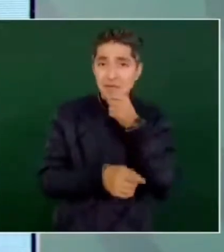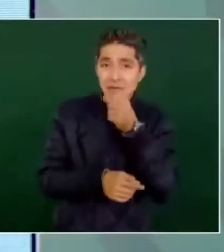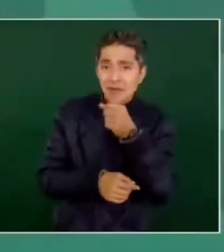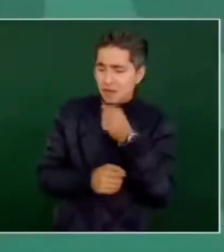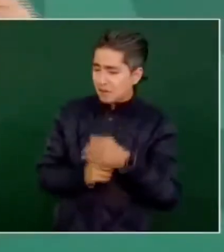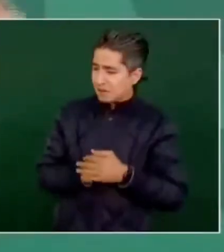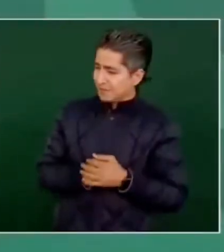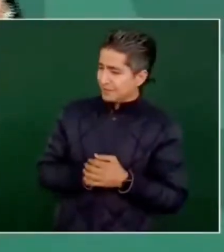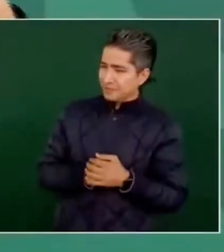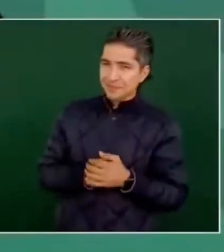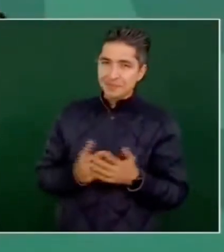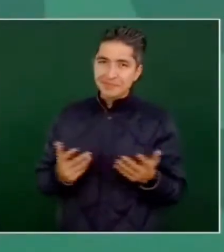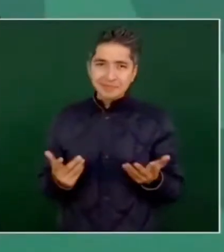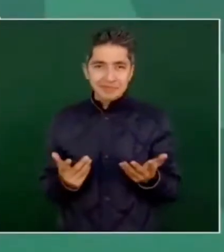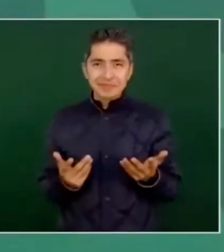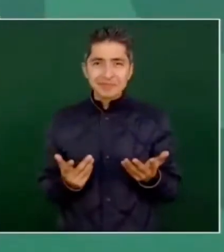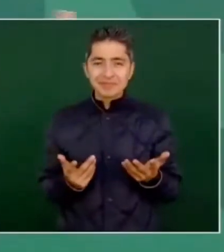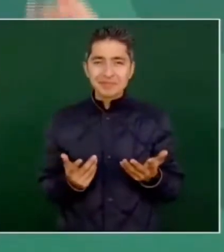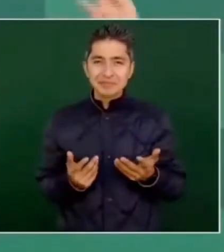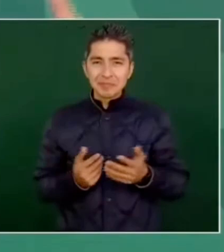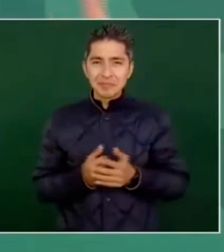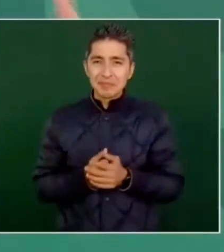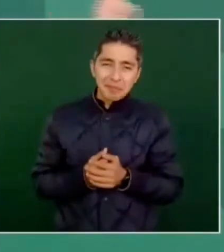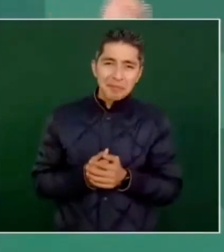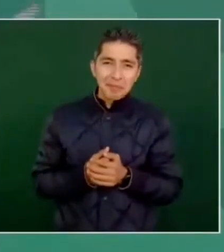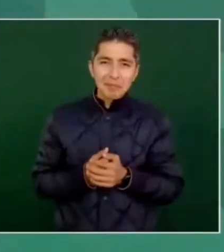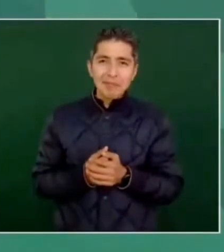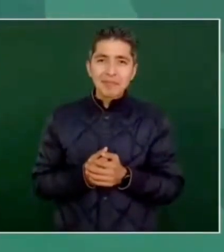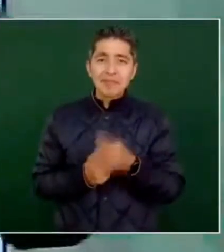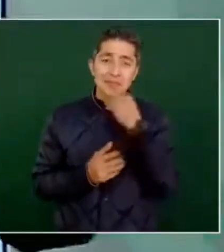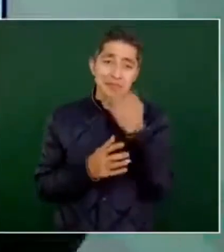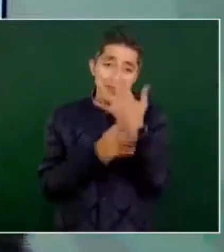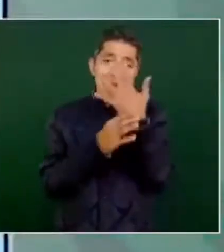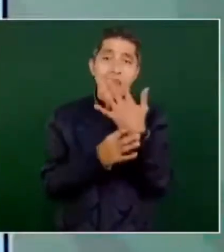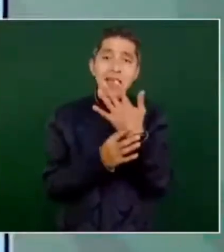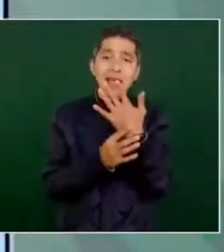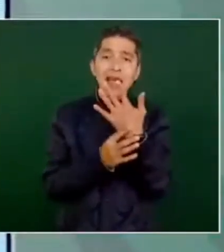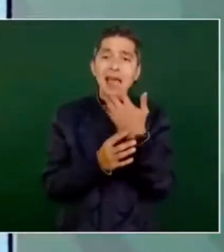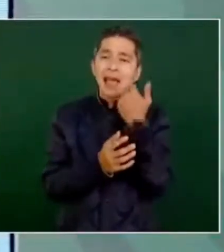O sea, como tenemos supuestamente alianzas, ¿no?